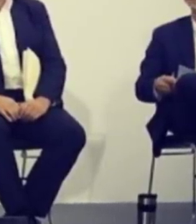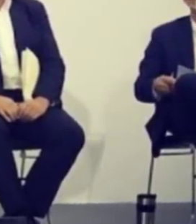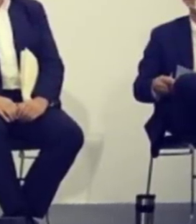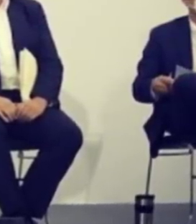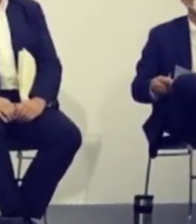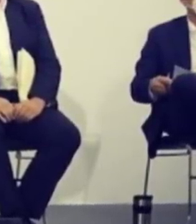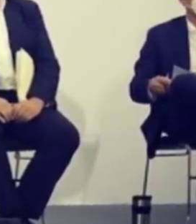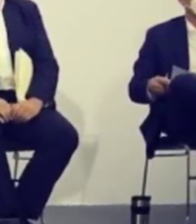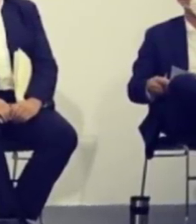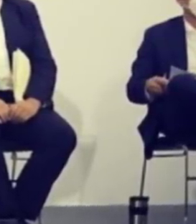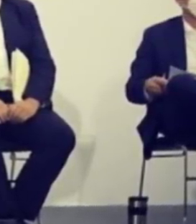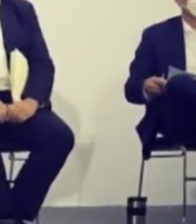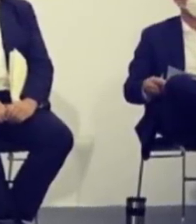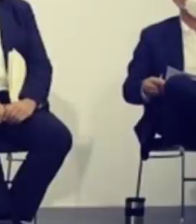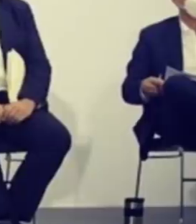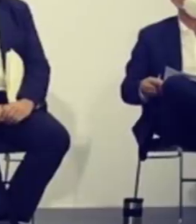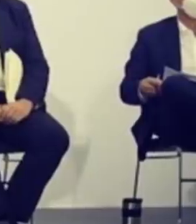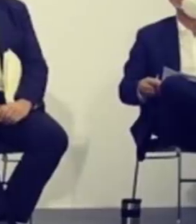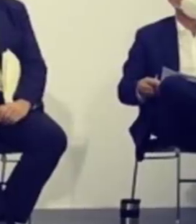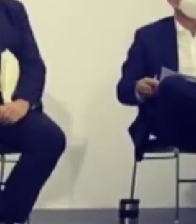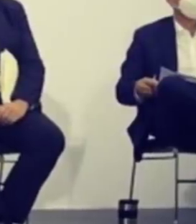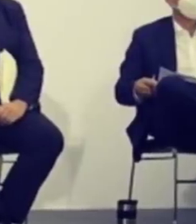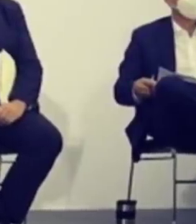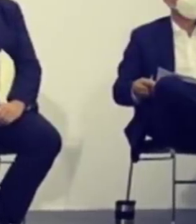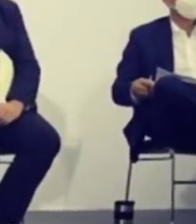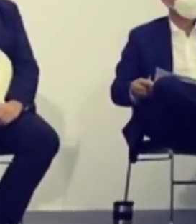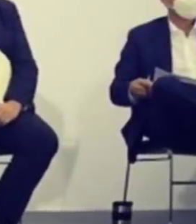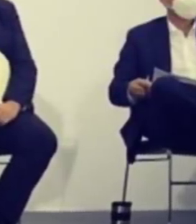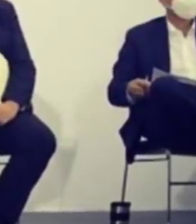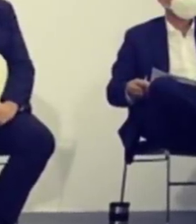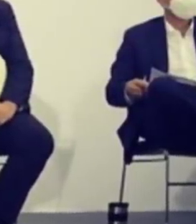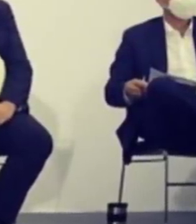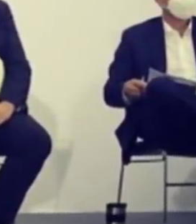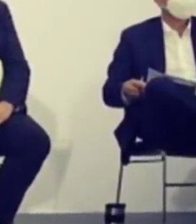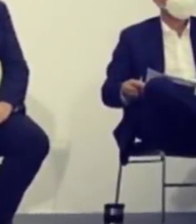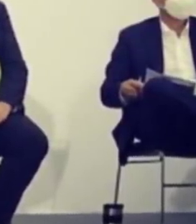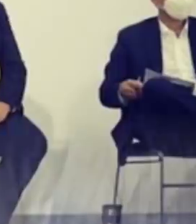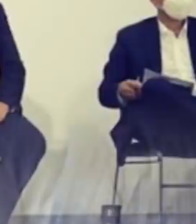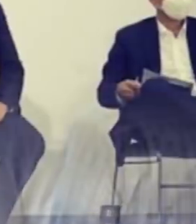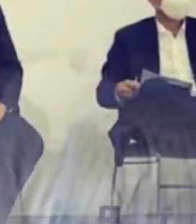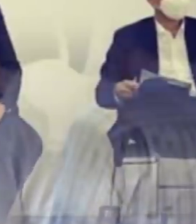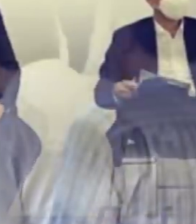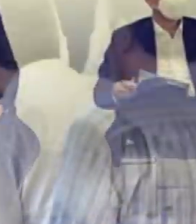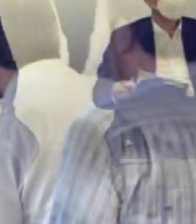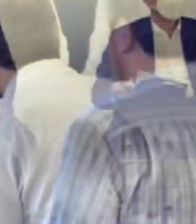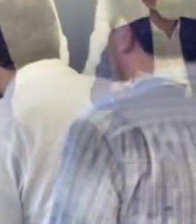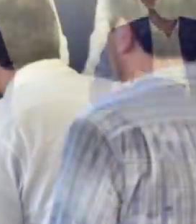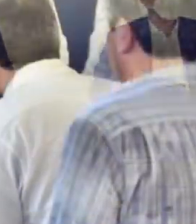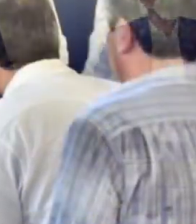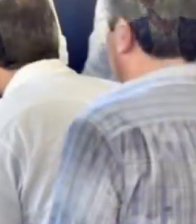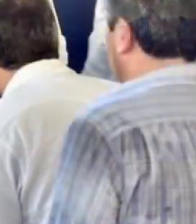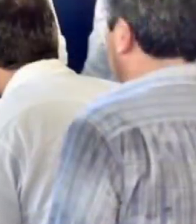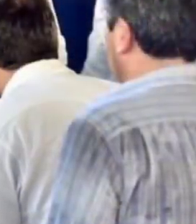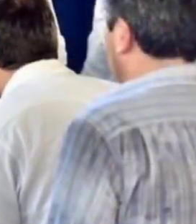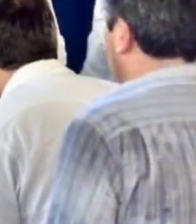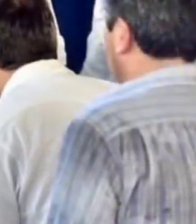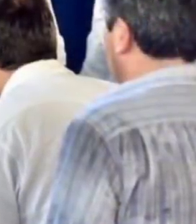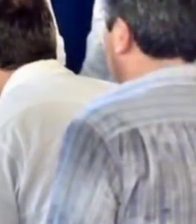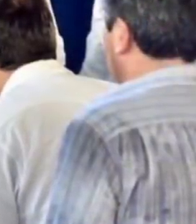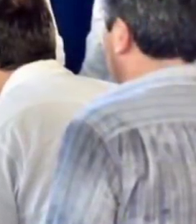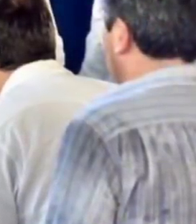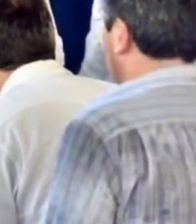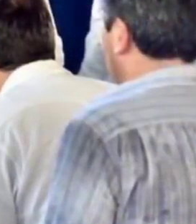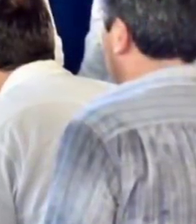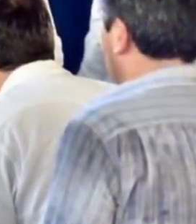millones de españoles son trabajadores, humildes, solidarios, como viven todo el mundo. López Obrador aclaró